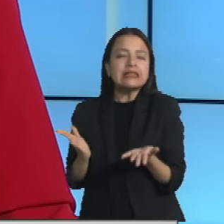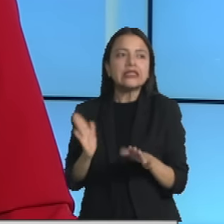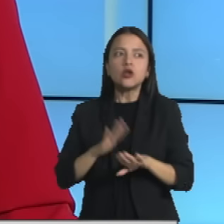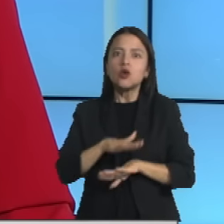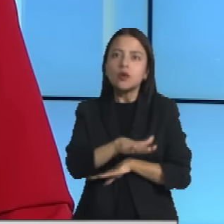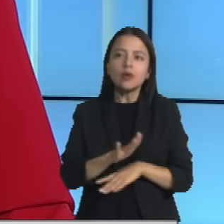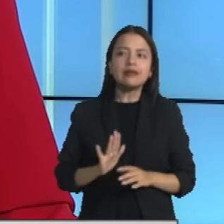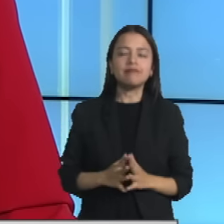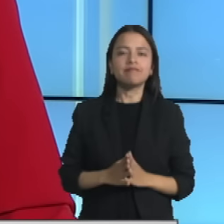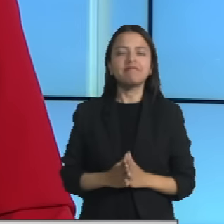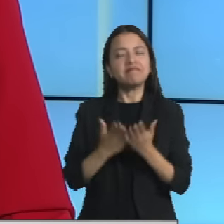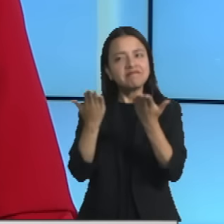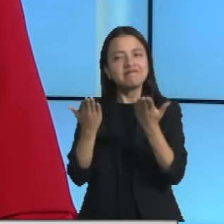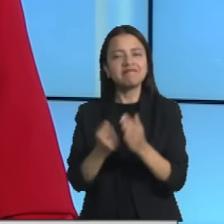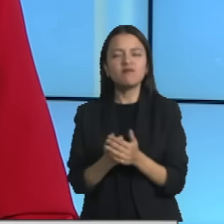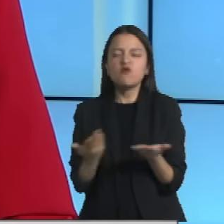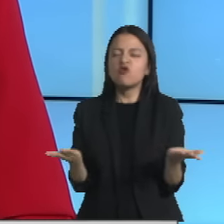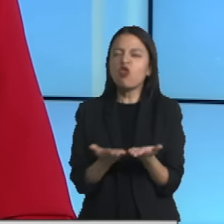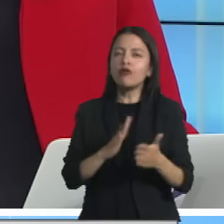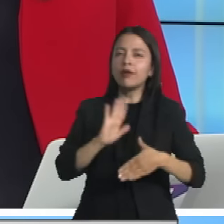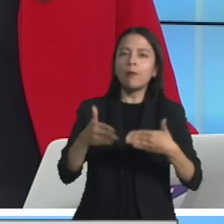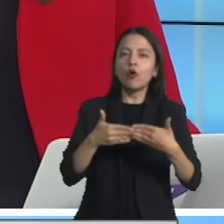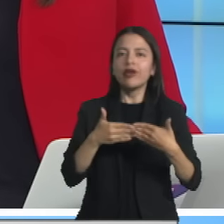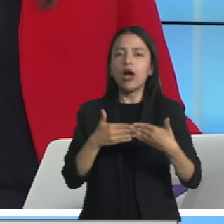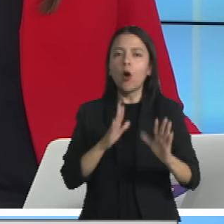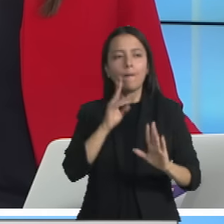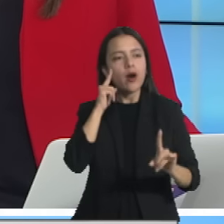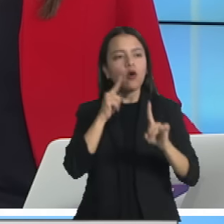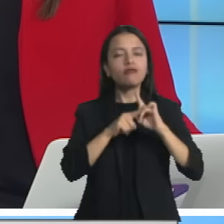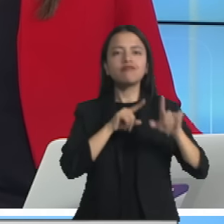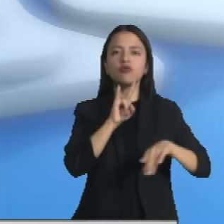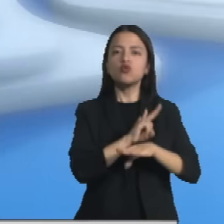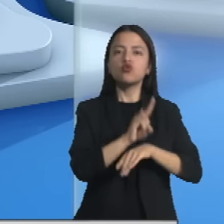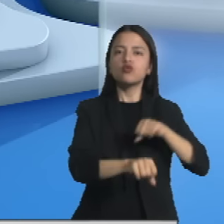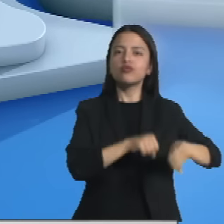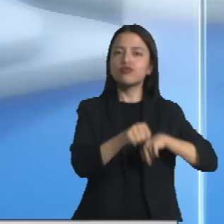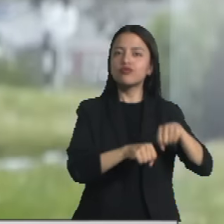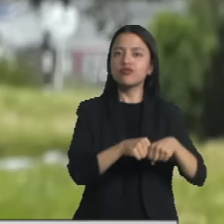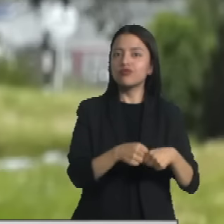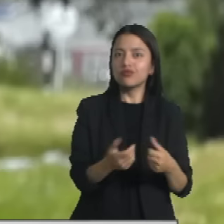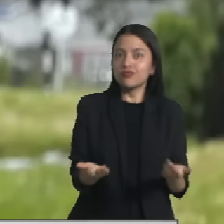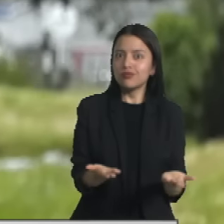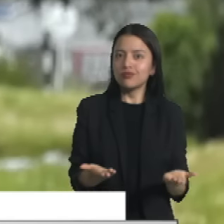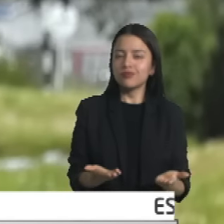genera. Nicolás Romero, ¿cuáles son las vías que estarán cerradas? Muy buenas tardes.